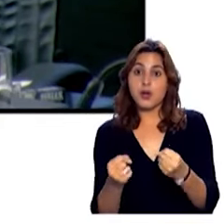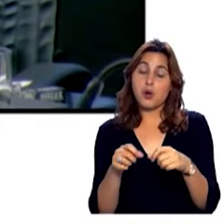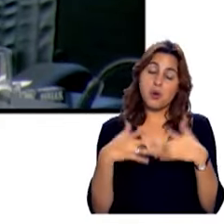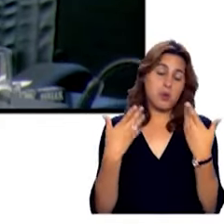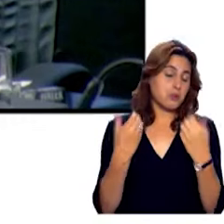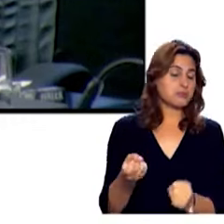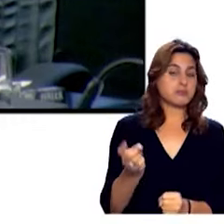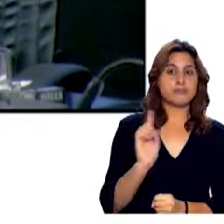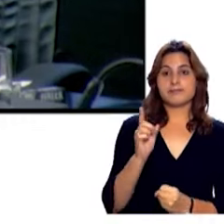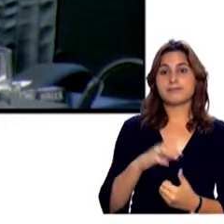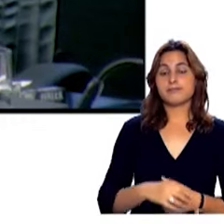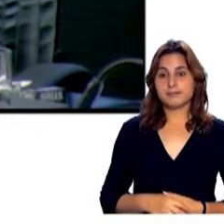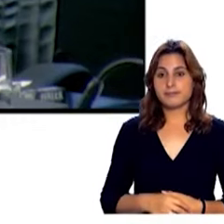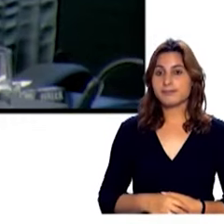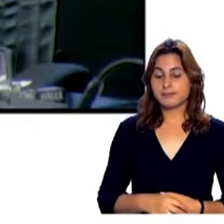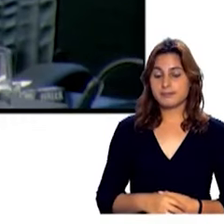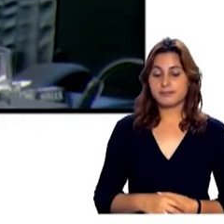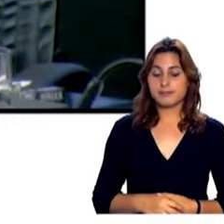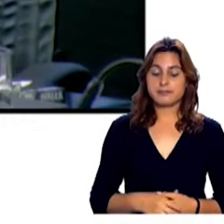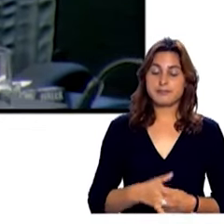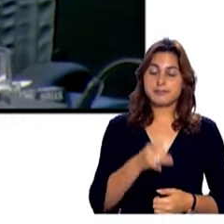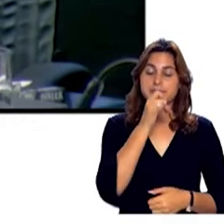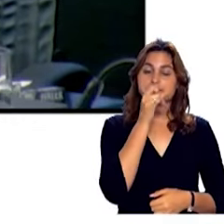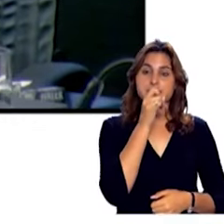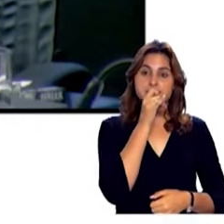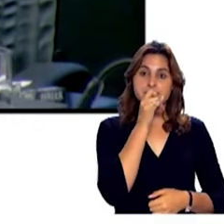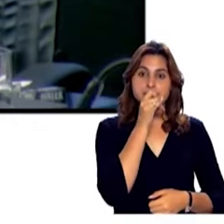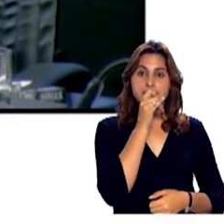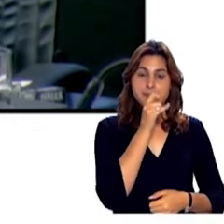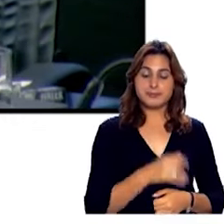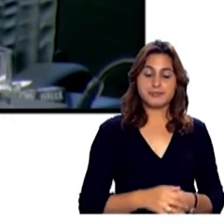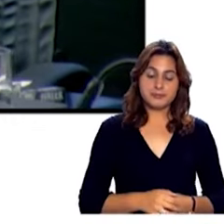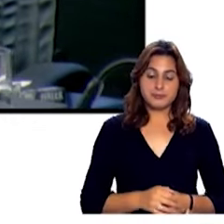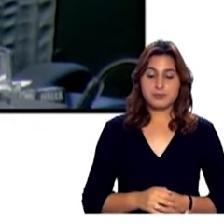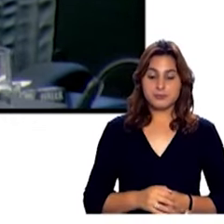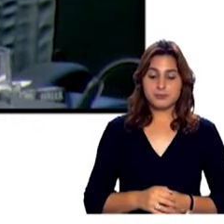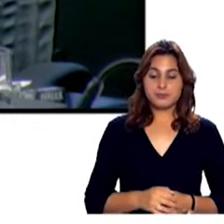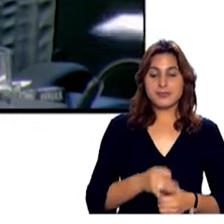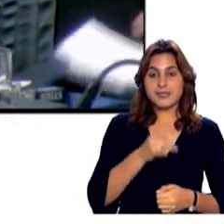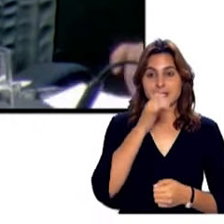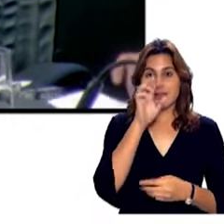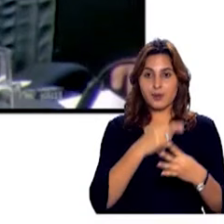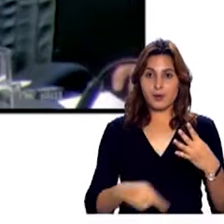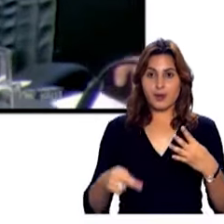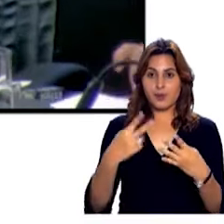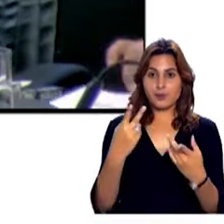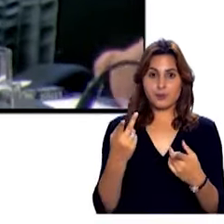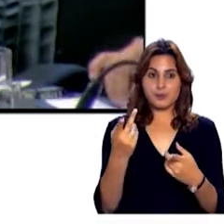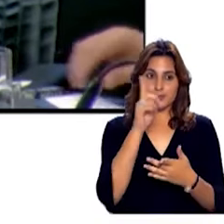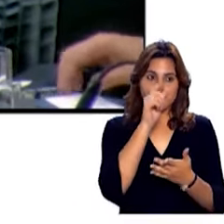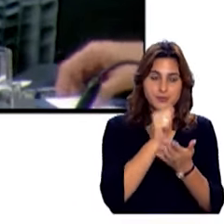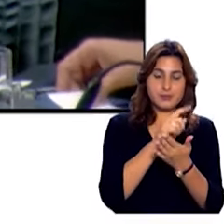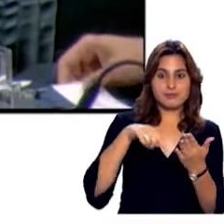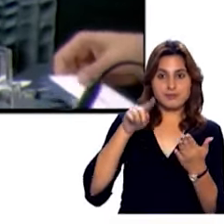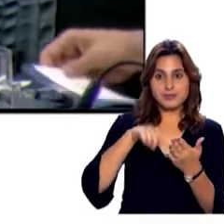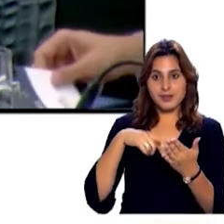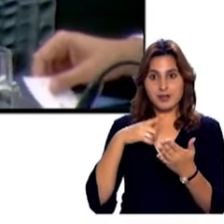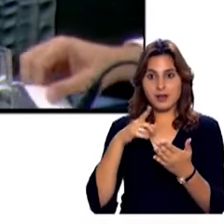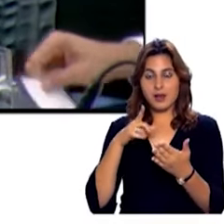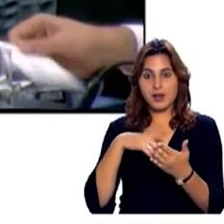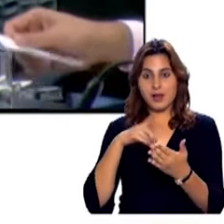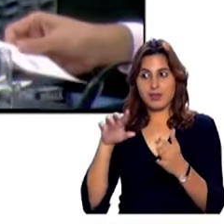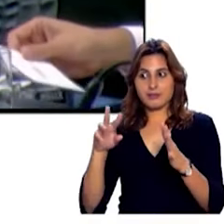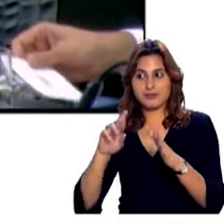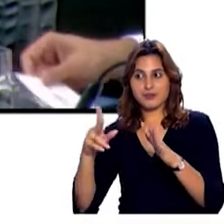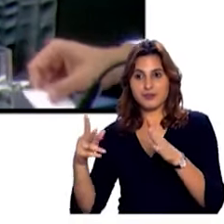de casación distinto de la infracción de Ley imaginemos que llega un recurso por vulneración del derecho a la intimidad domiciliaria no se